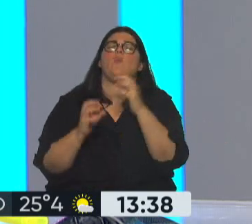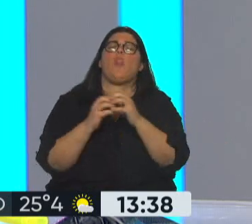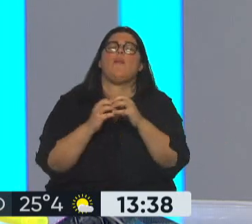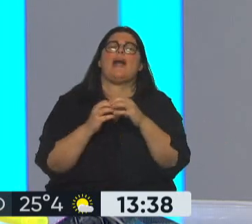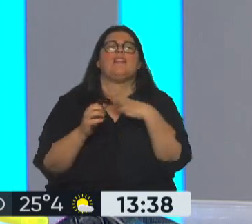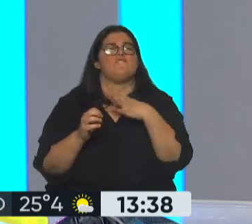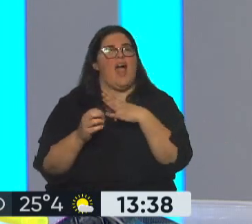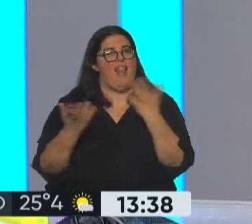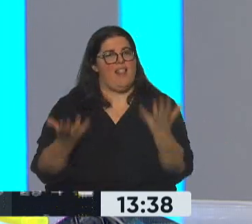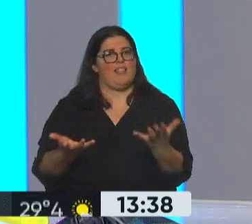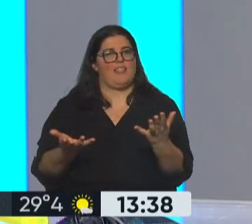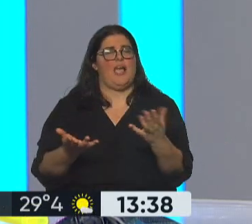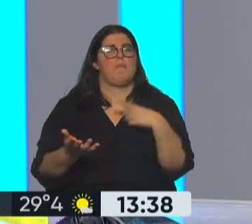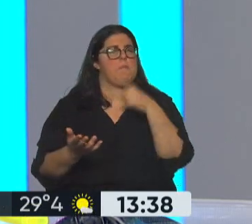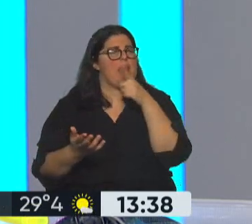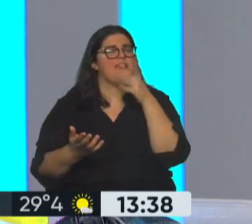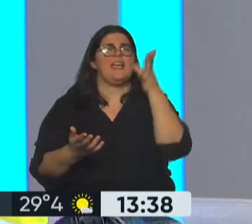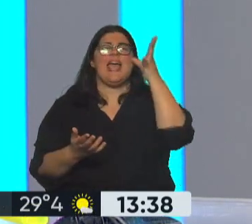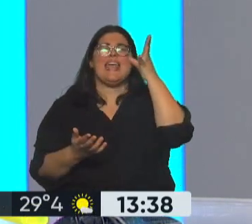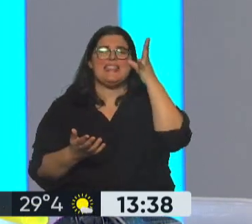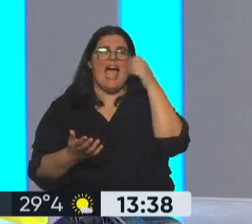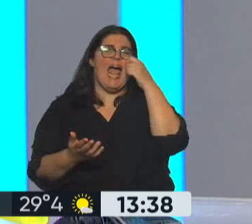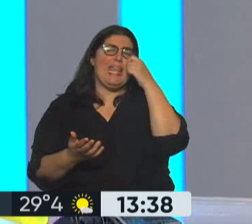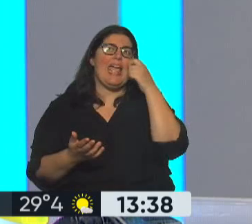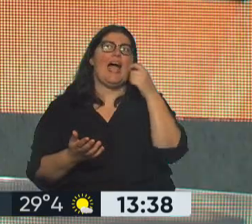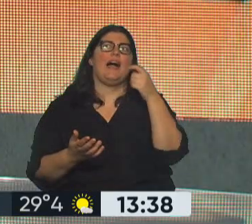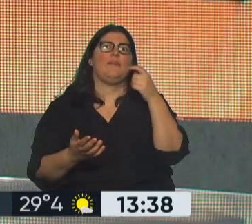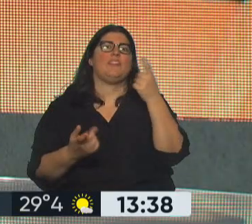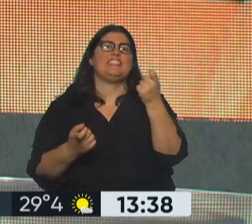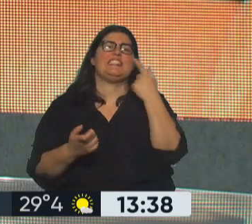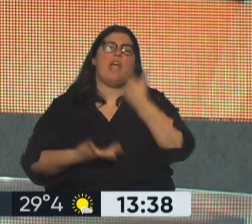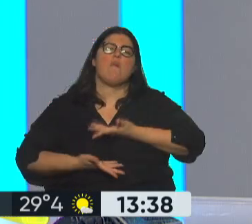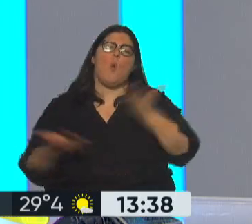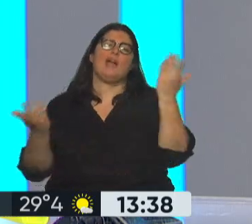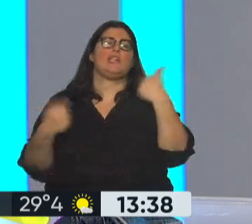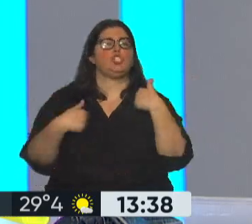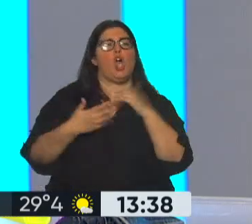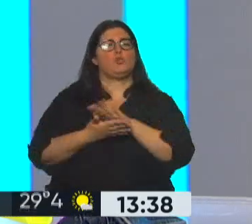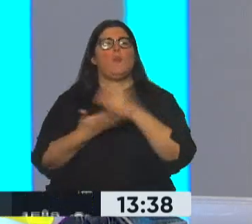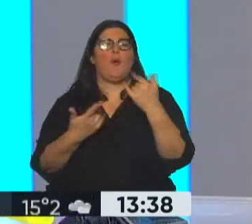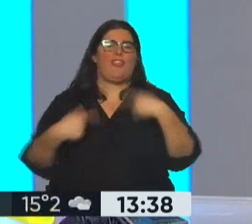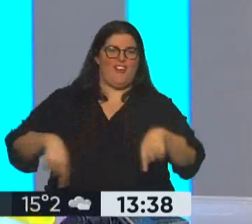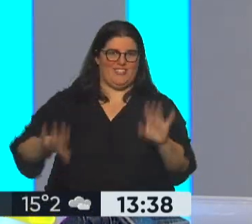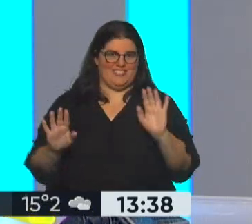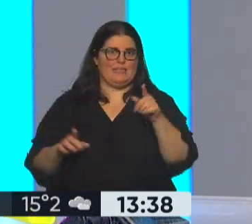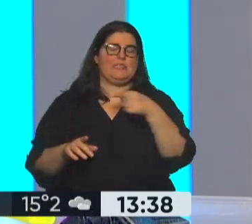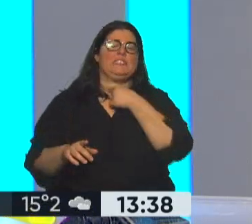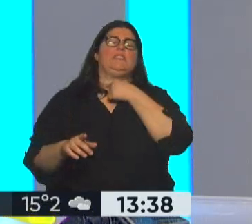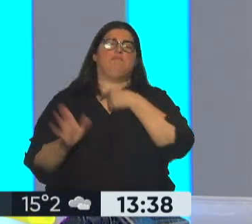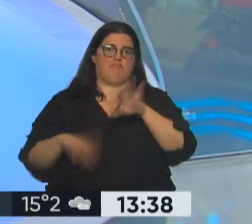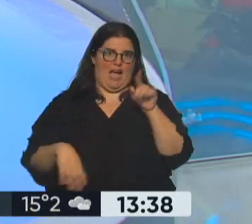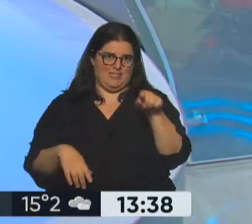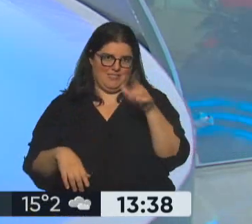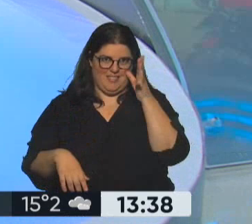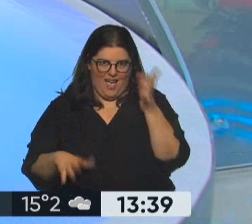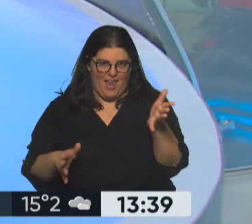está teniendo, que me parece que Italia la está teniendo porque necesita mostrarse más pragmático, porque es quien está más acuciado, que tiene que ver con